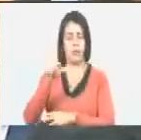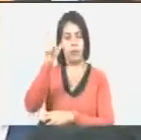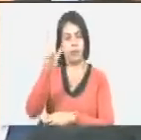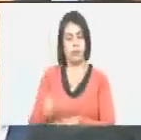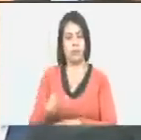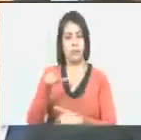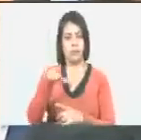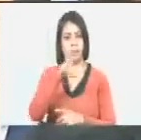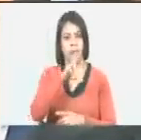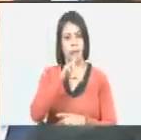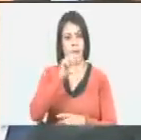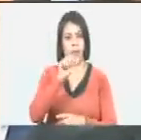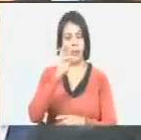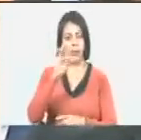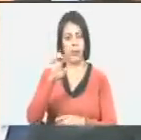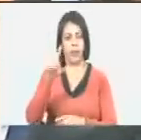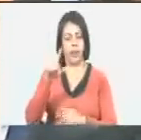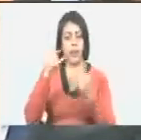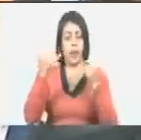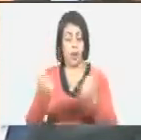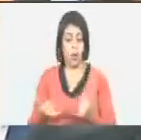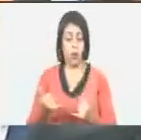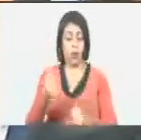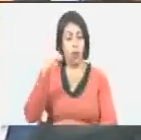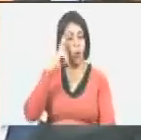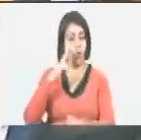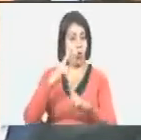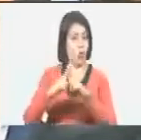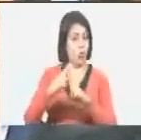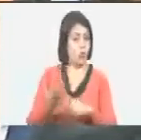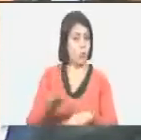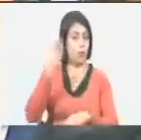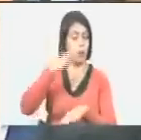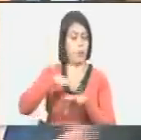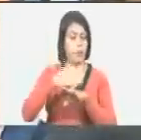larense, Rafael Cadenas, quien acaba de recibir el